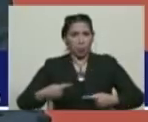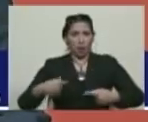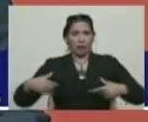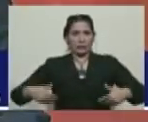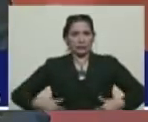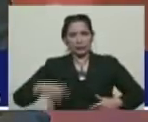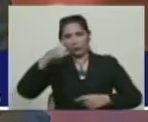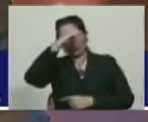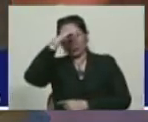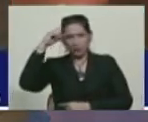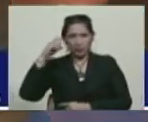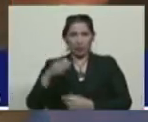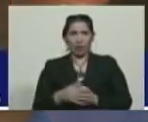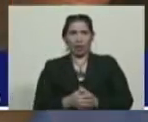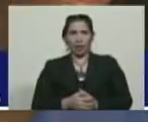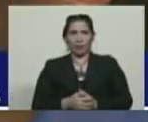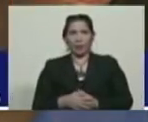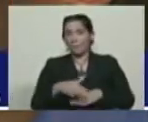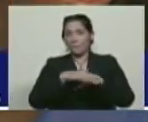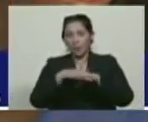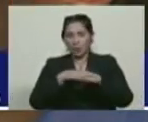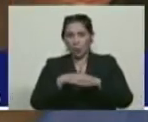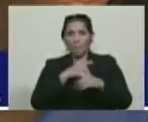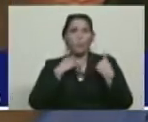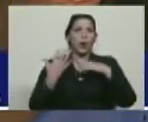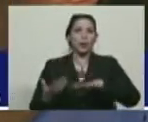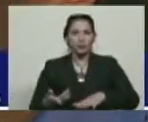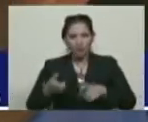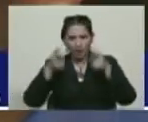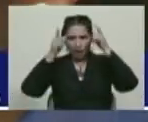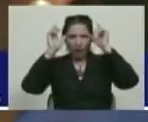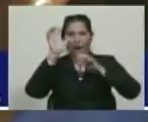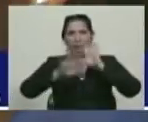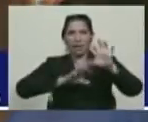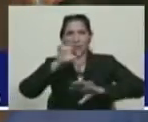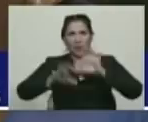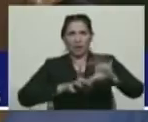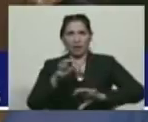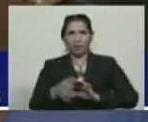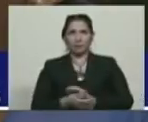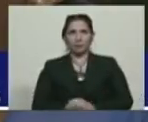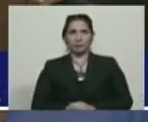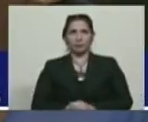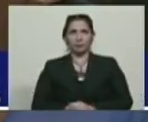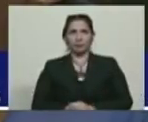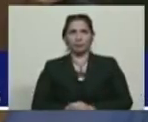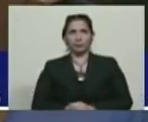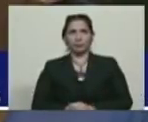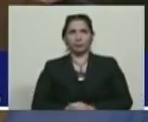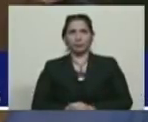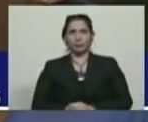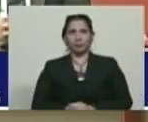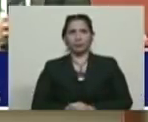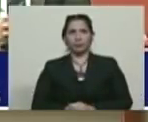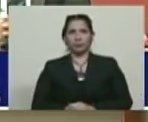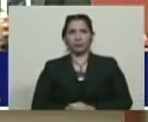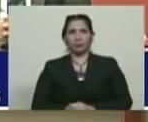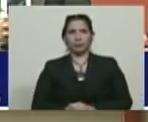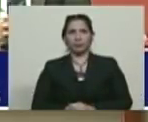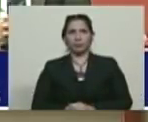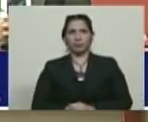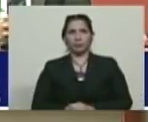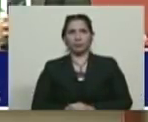del animal lo que llaman en los trastes vísceras